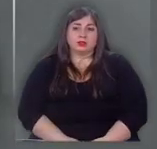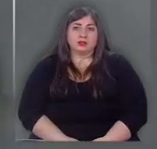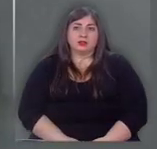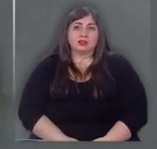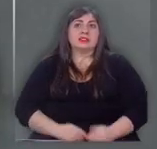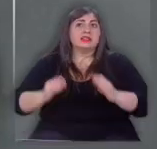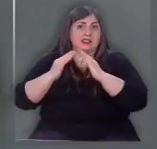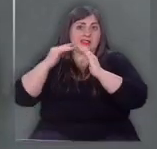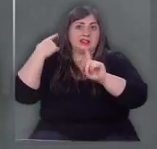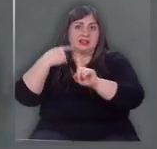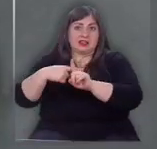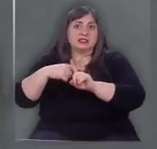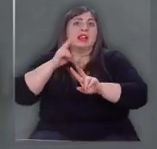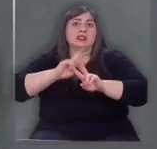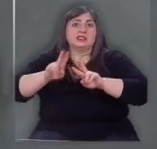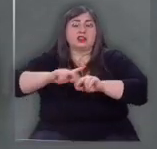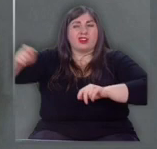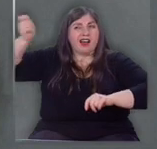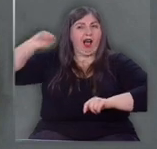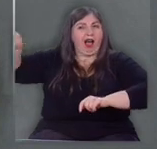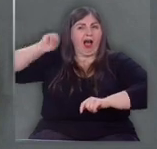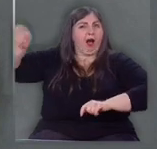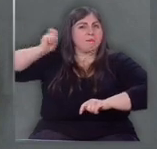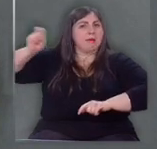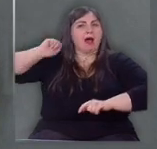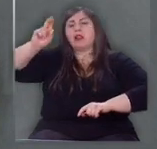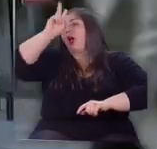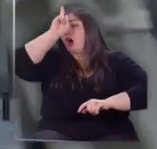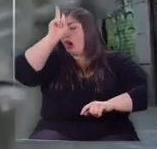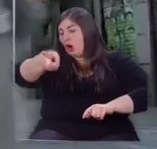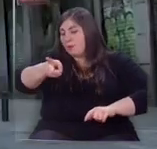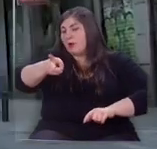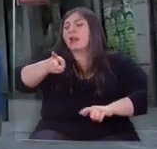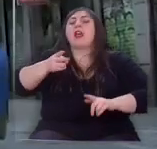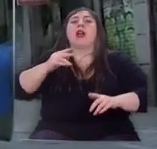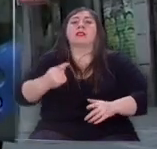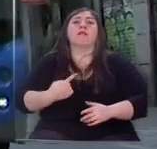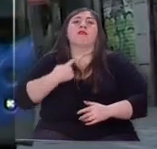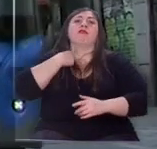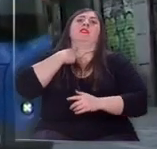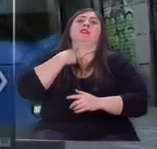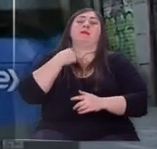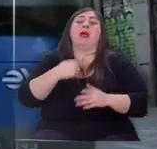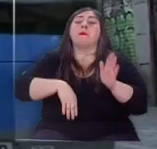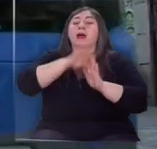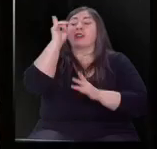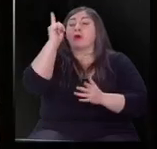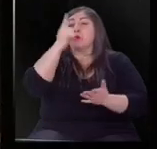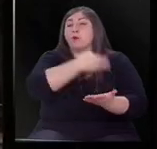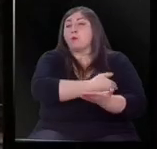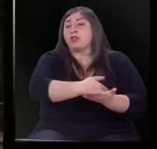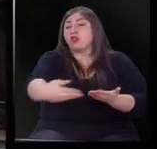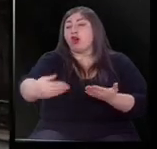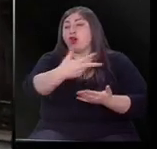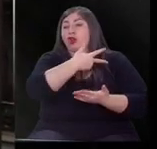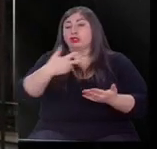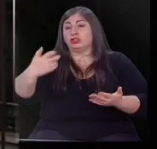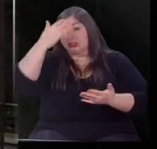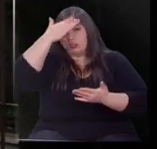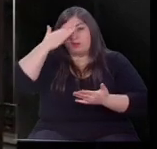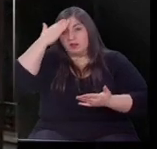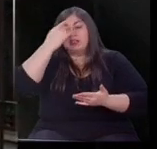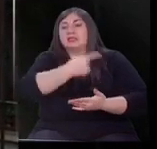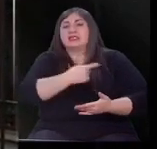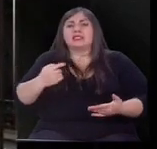Las iglesias hicieron sonar sus campanas en homenaje a las víctimas, que en el planeta ya suman más de 1.800.000 enfermos y sobre